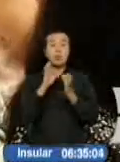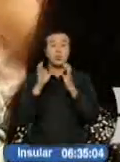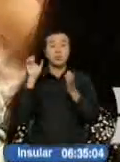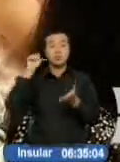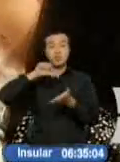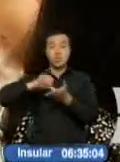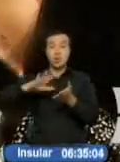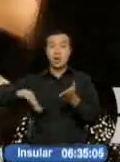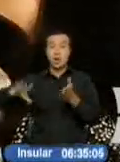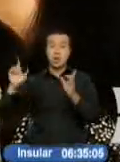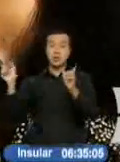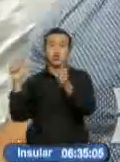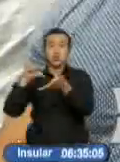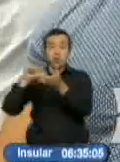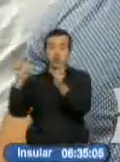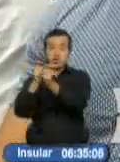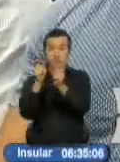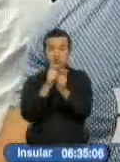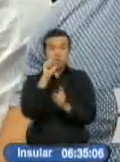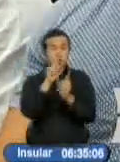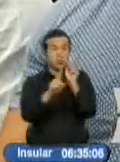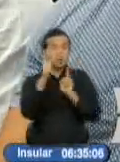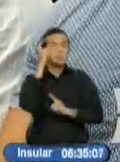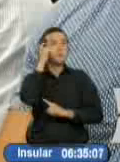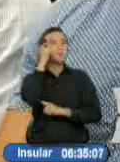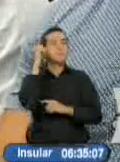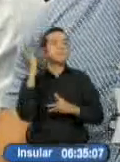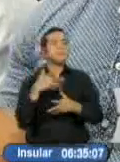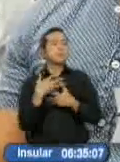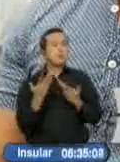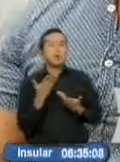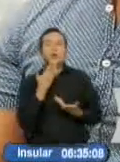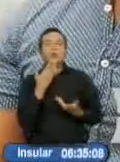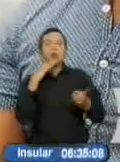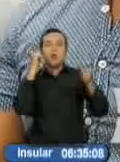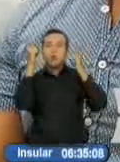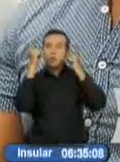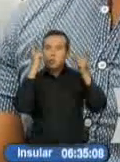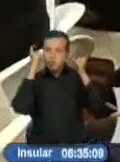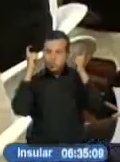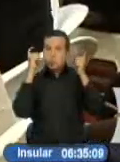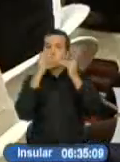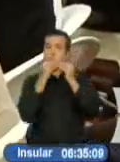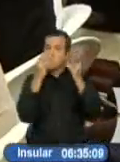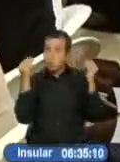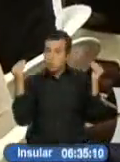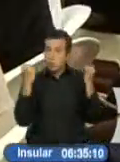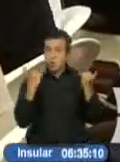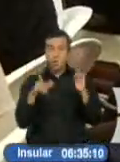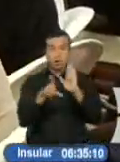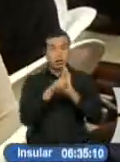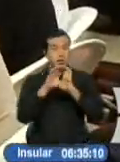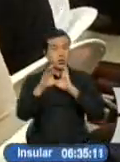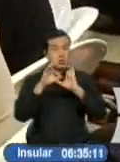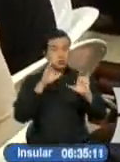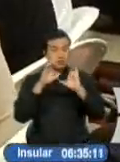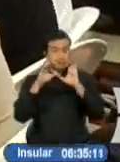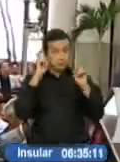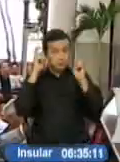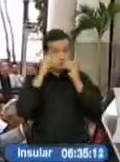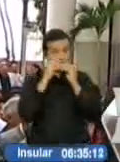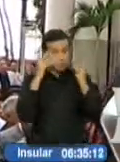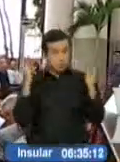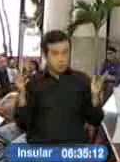ciudades menos pobladas, hubo expectativa relacionada a la regulación y control que establece la actual Ley Orgánica de